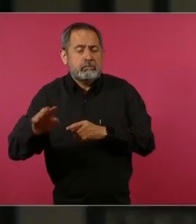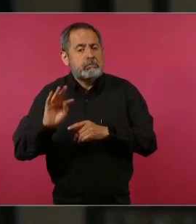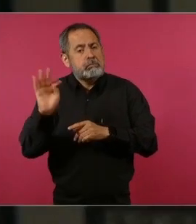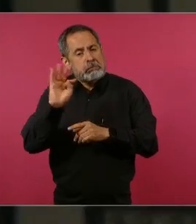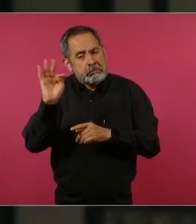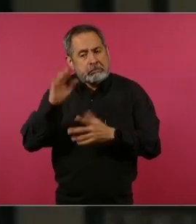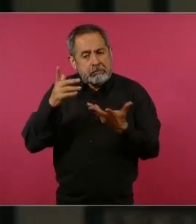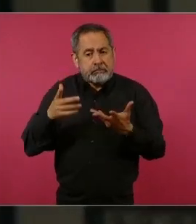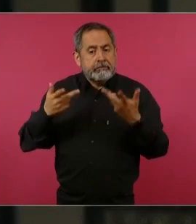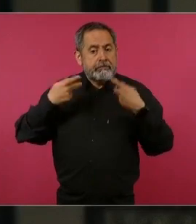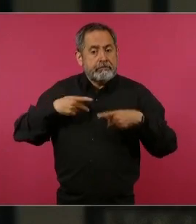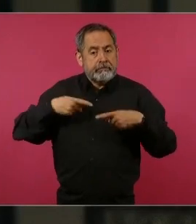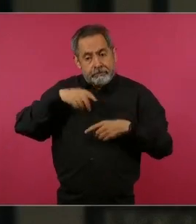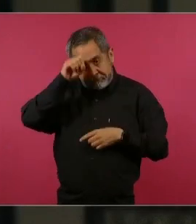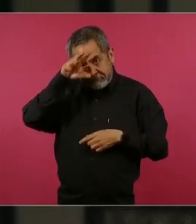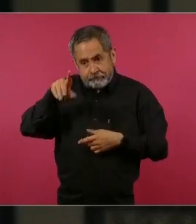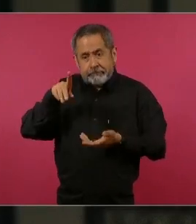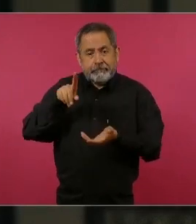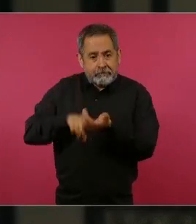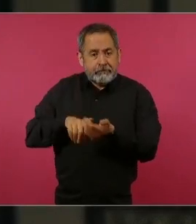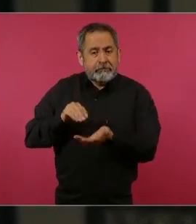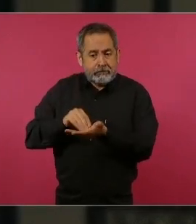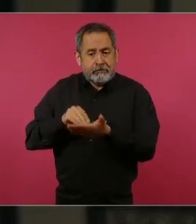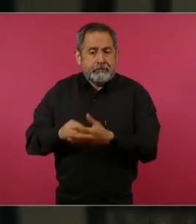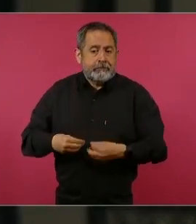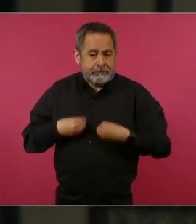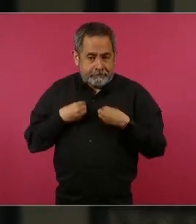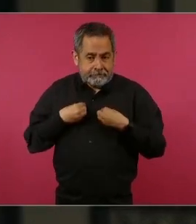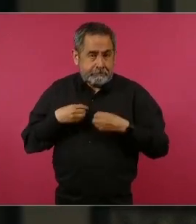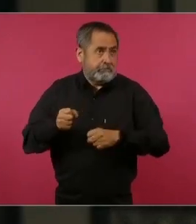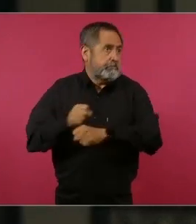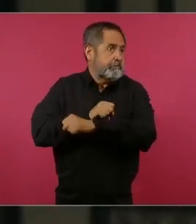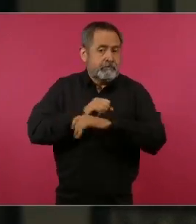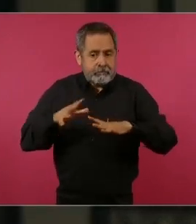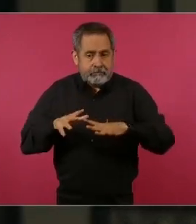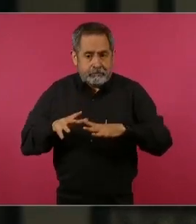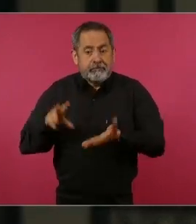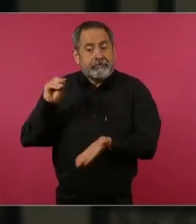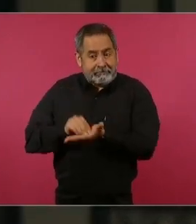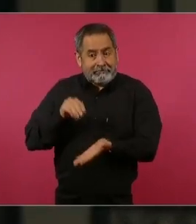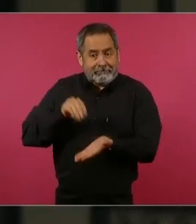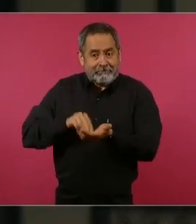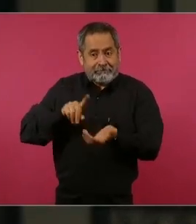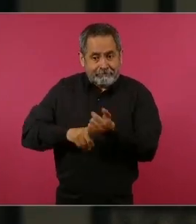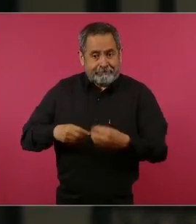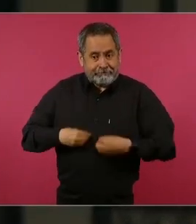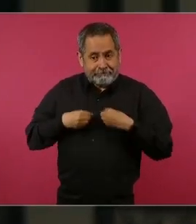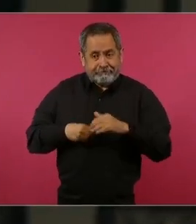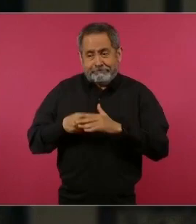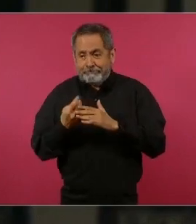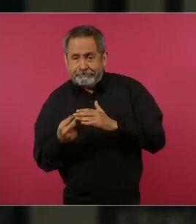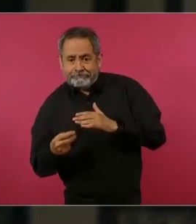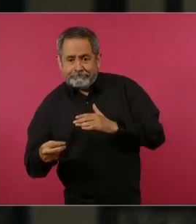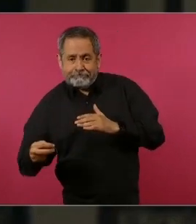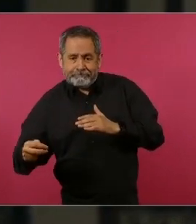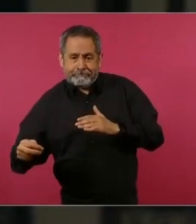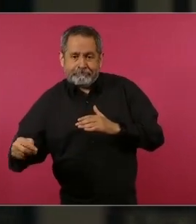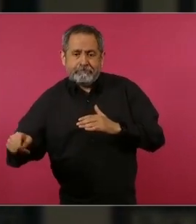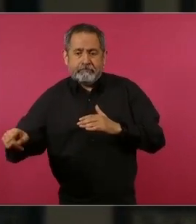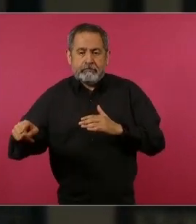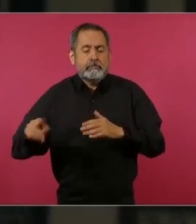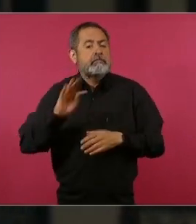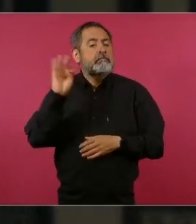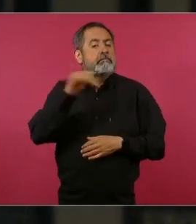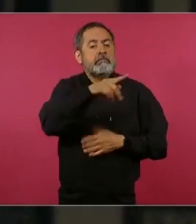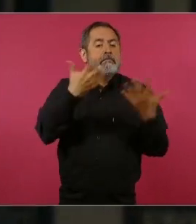suponer que los mineros estuvieron vivos después de la explosión. Y esto podría llevar a que hubo una acción criminal por parte de la